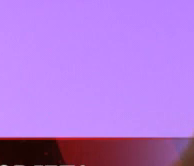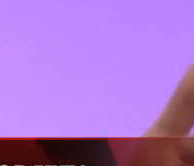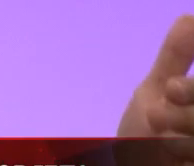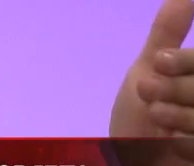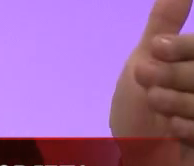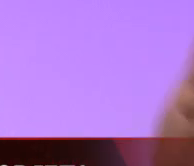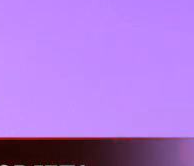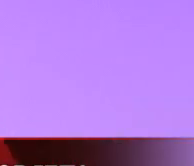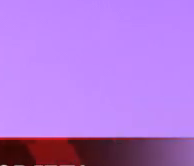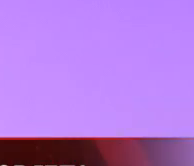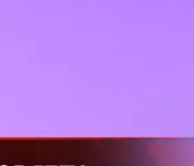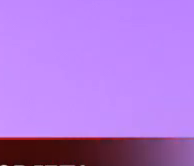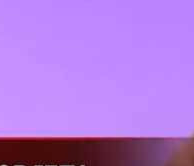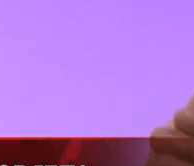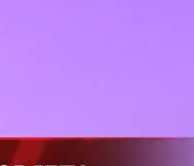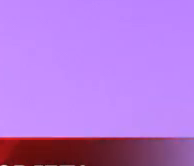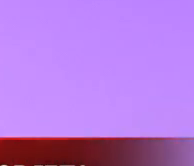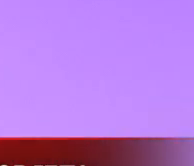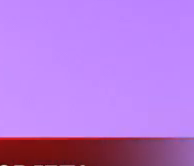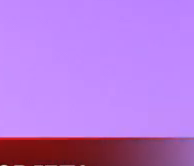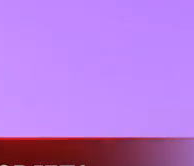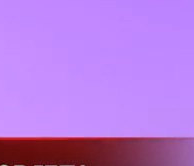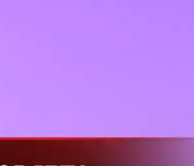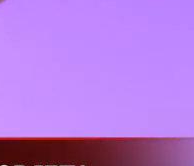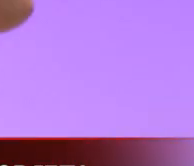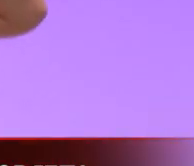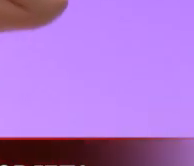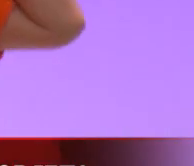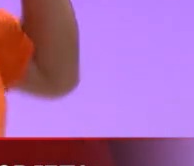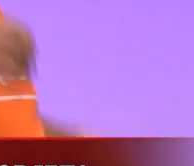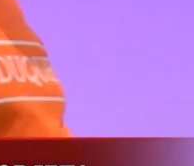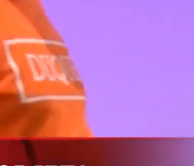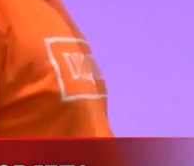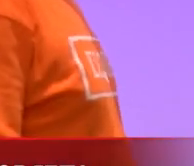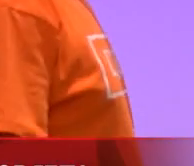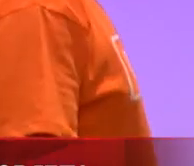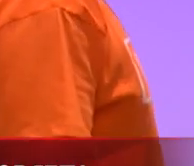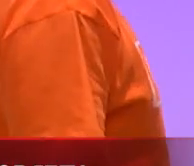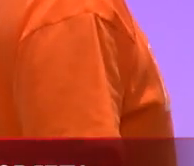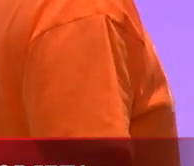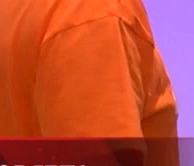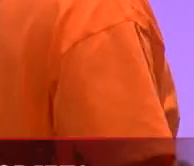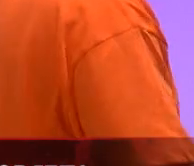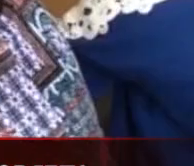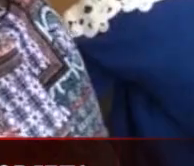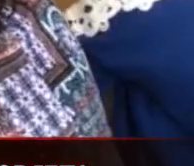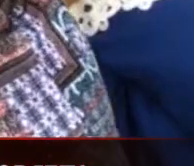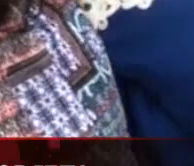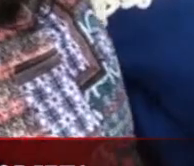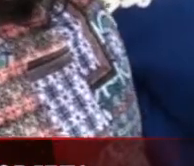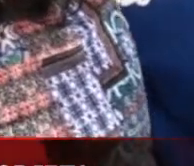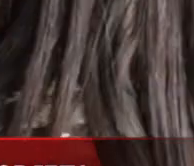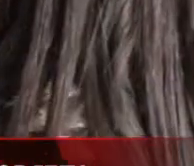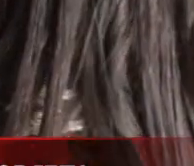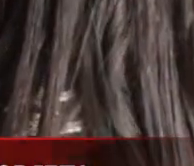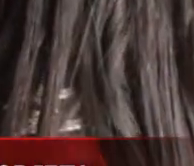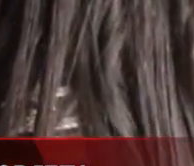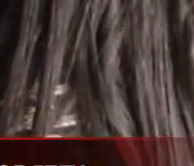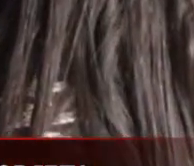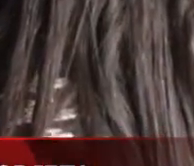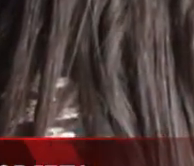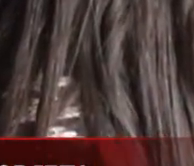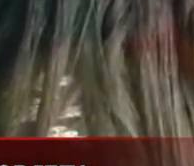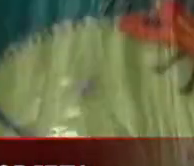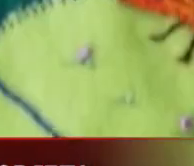para la paz no sea una justicia permisiva y que contemple la impunidad como un mecanismo de satisfacción de los que han estado en el terrorismo el presidente iván duque